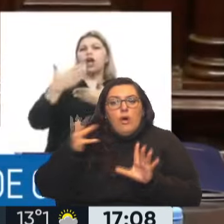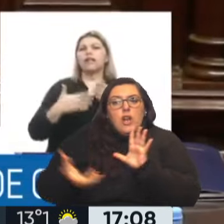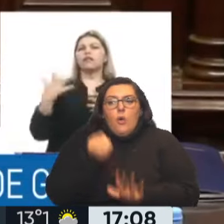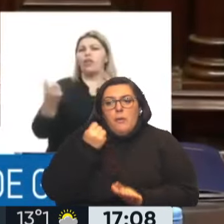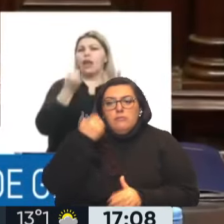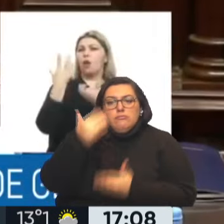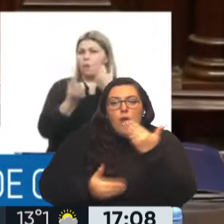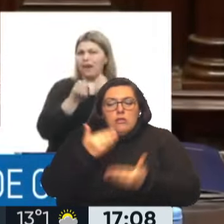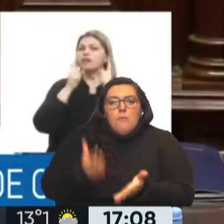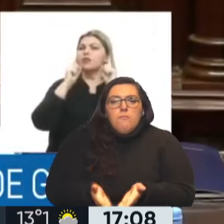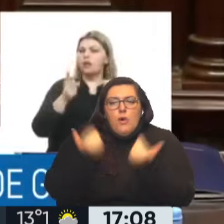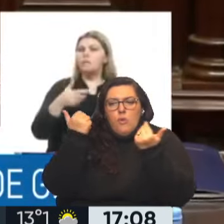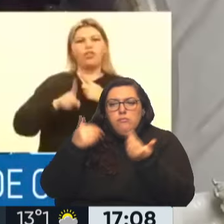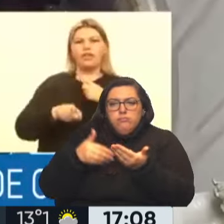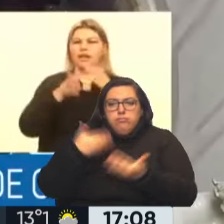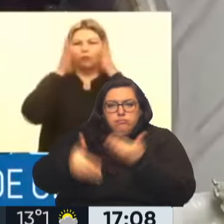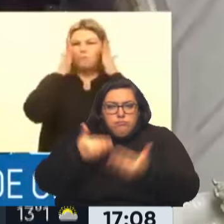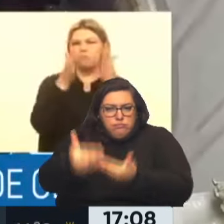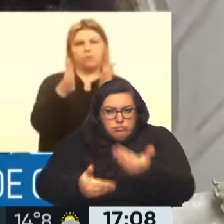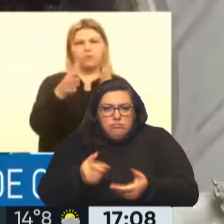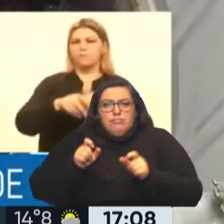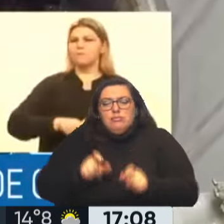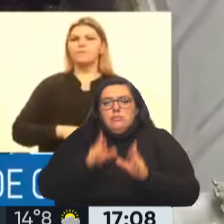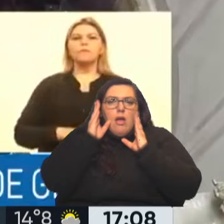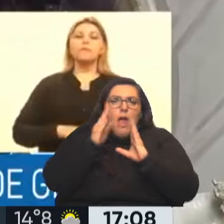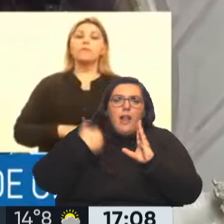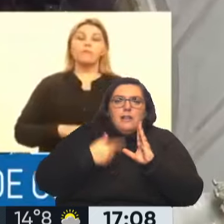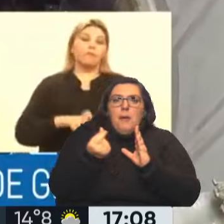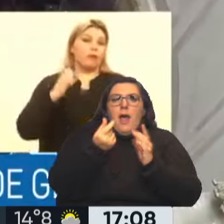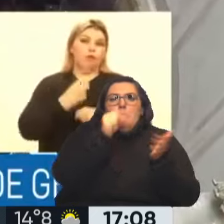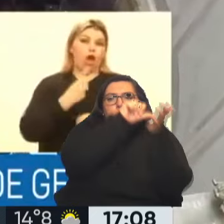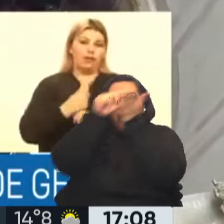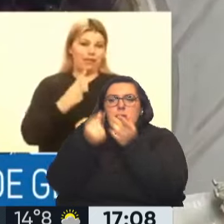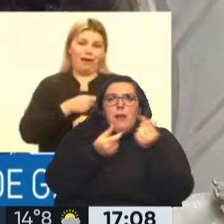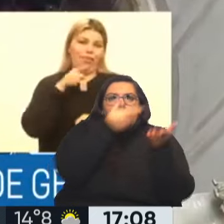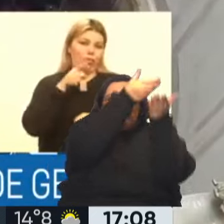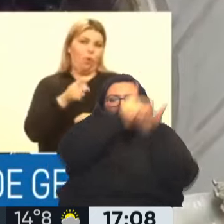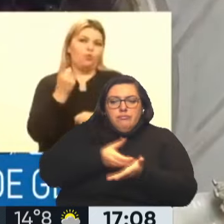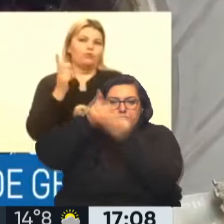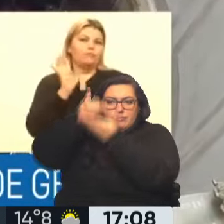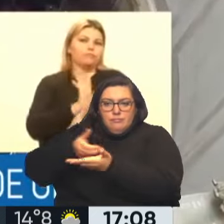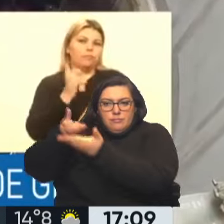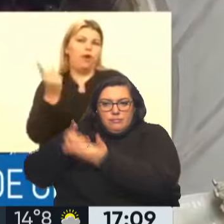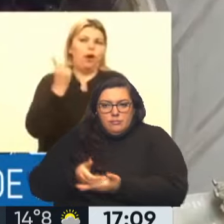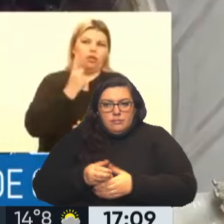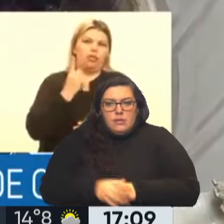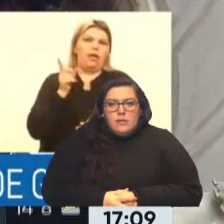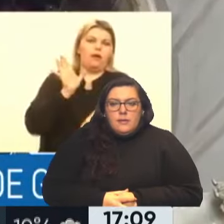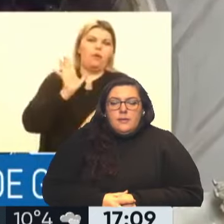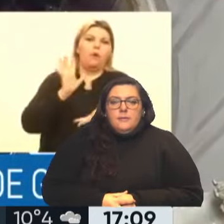hacer mucho más confiable a la Argentina para recibir inversiones. La prioridad, claramente, y este es uno de los